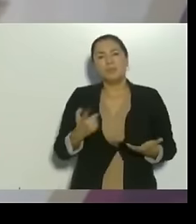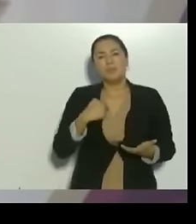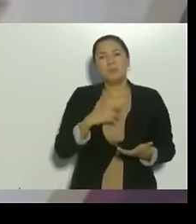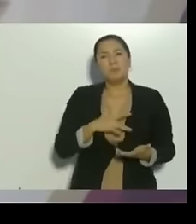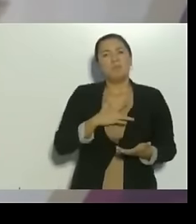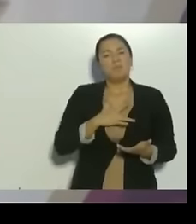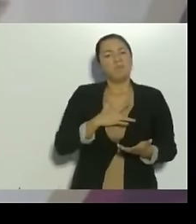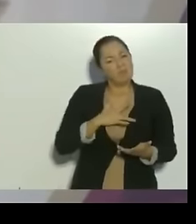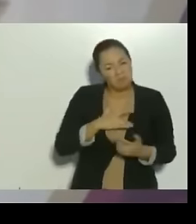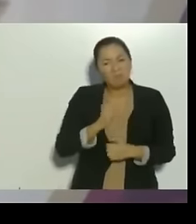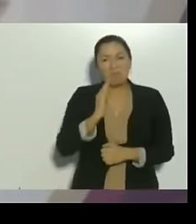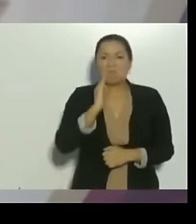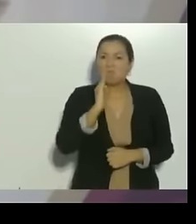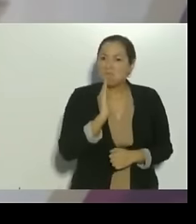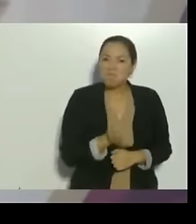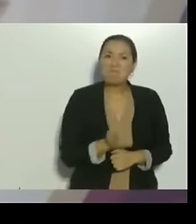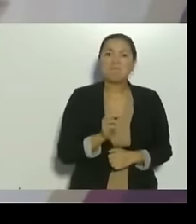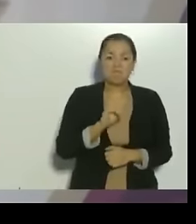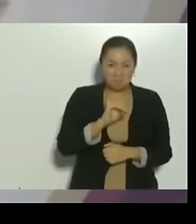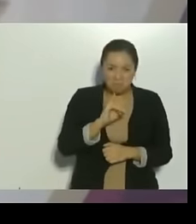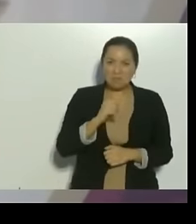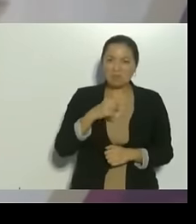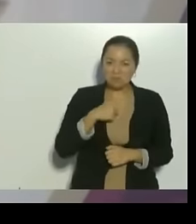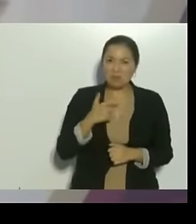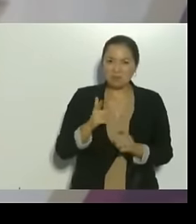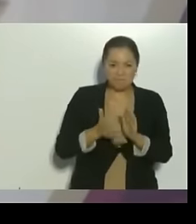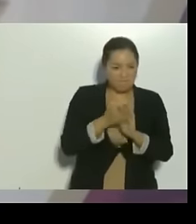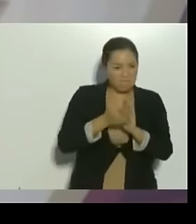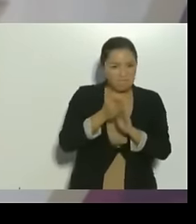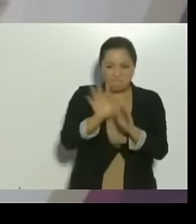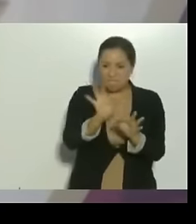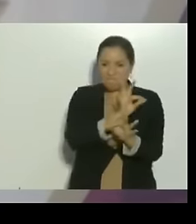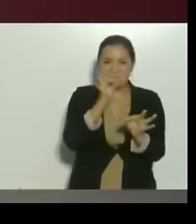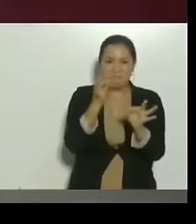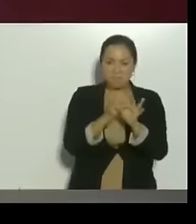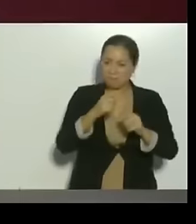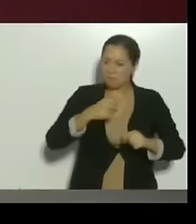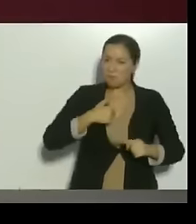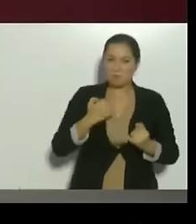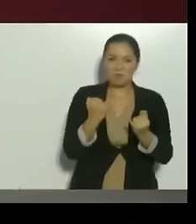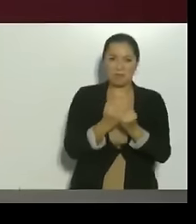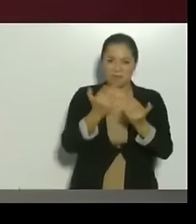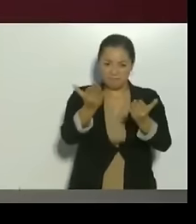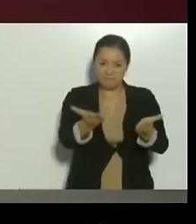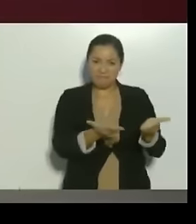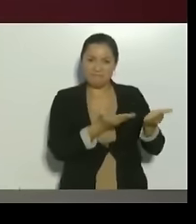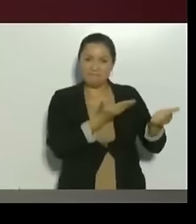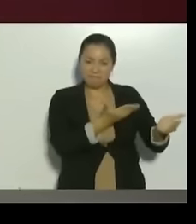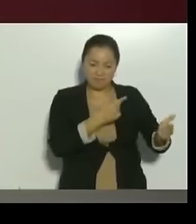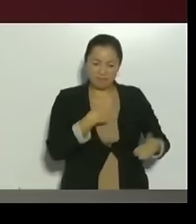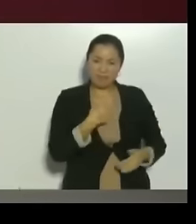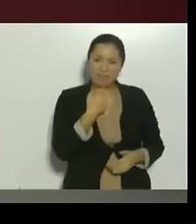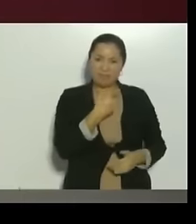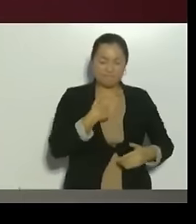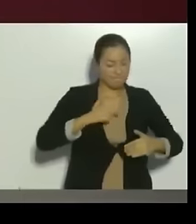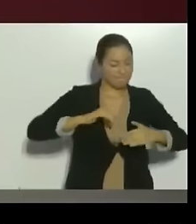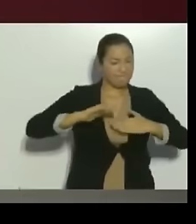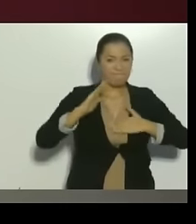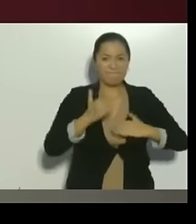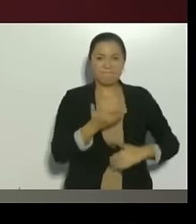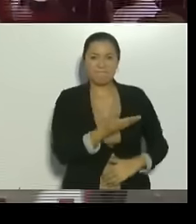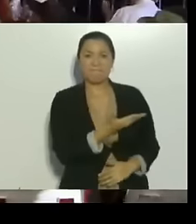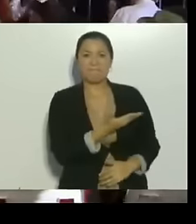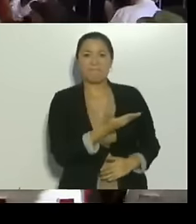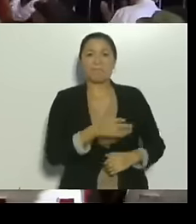les ha puesto ahora así toda la infraestructura necesaria para que ellos creen